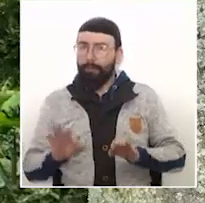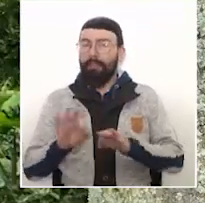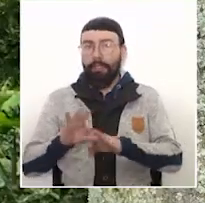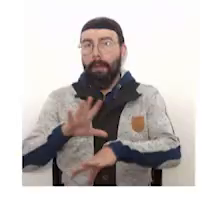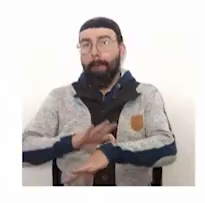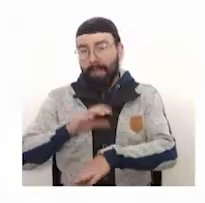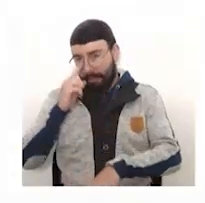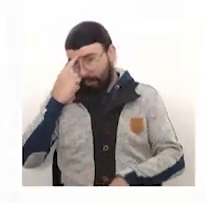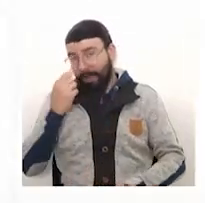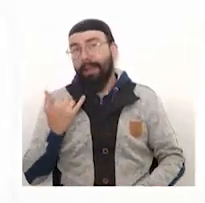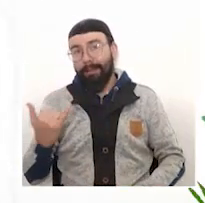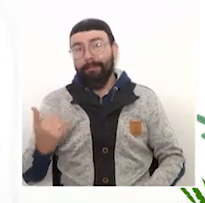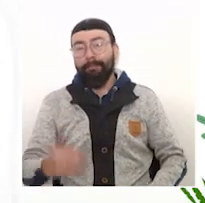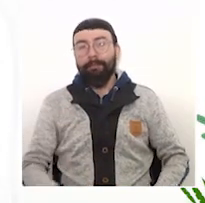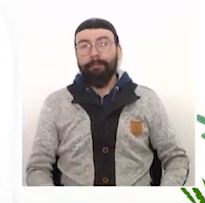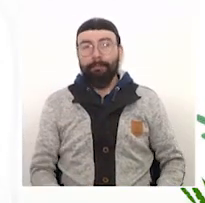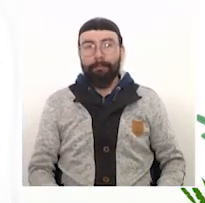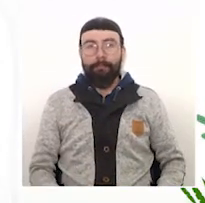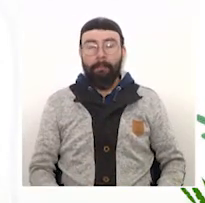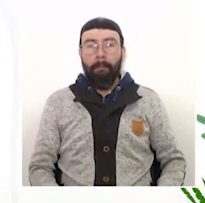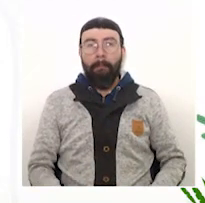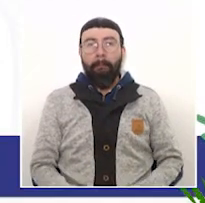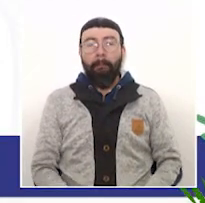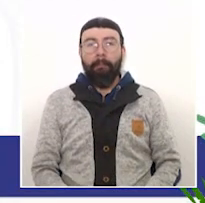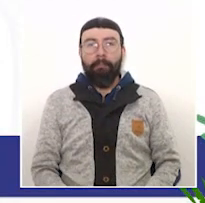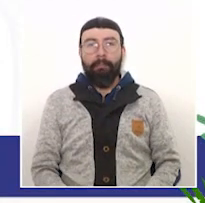ayurveda en este caso.